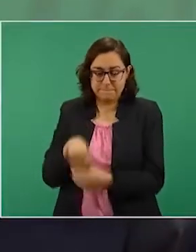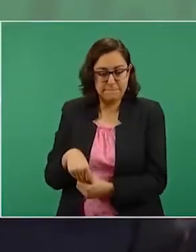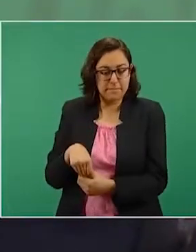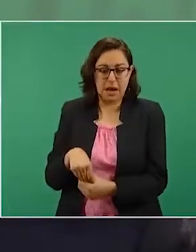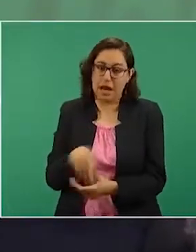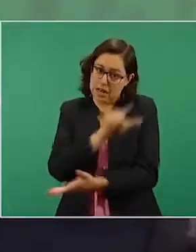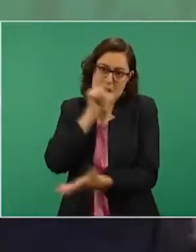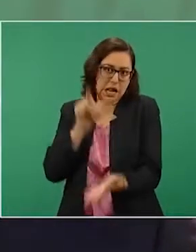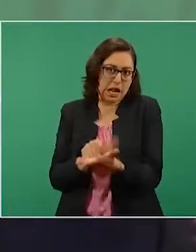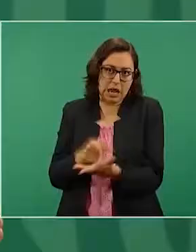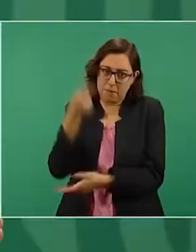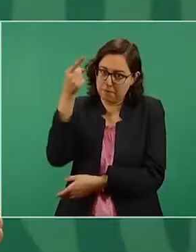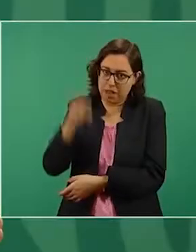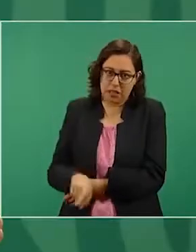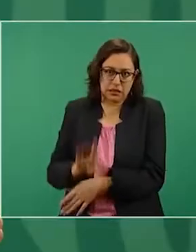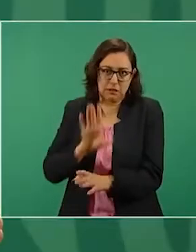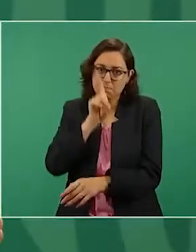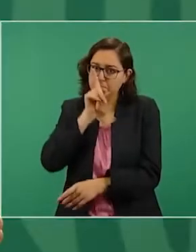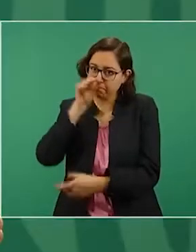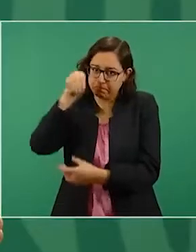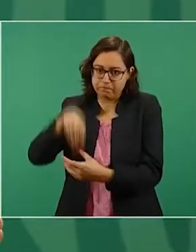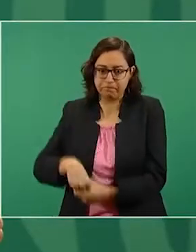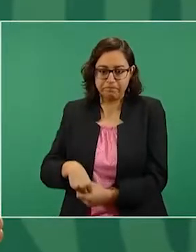en secreto.